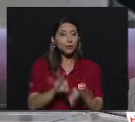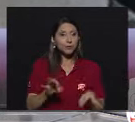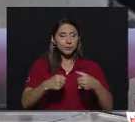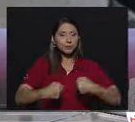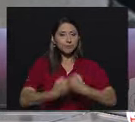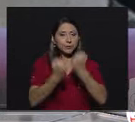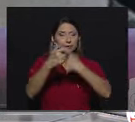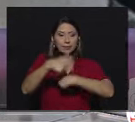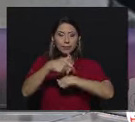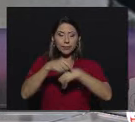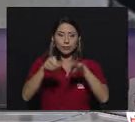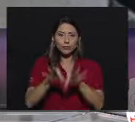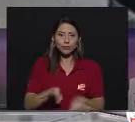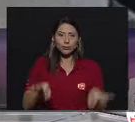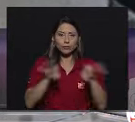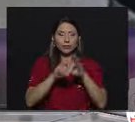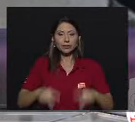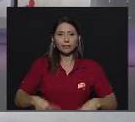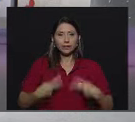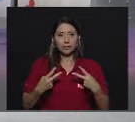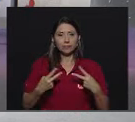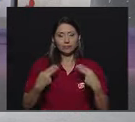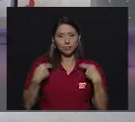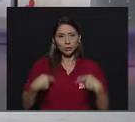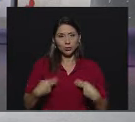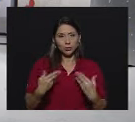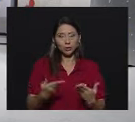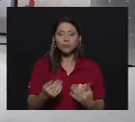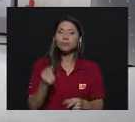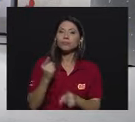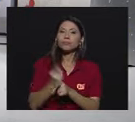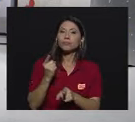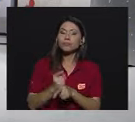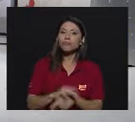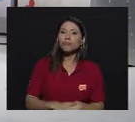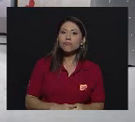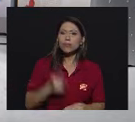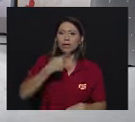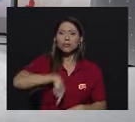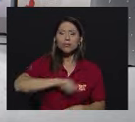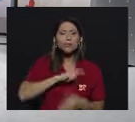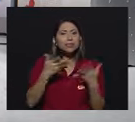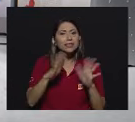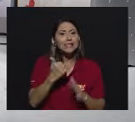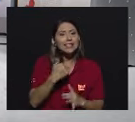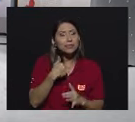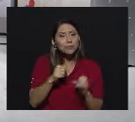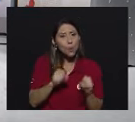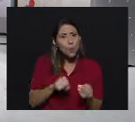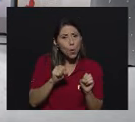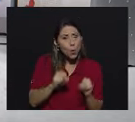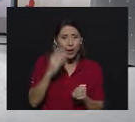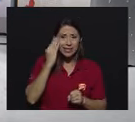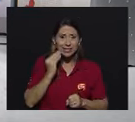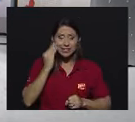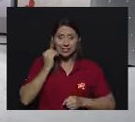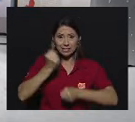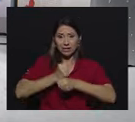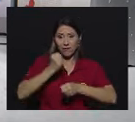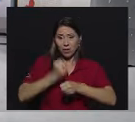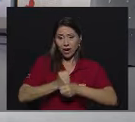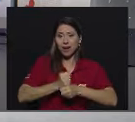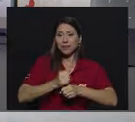Retos muy importantes en una etapa fundamental de la vida del ser humano. Es correcto, quienes hemos tenido la posibilidad y la experiencia de elaborar en